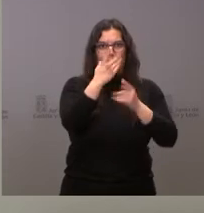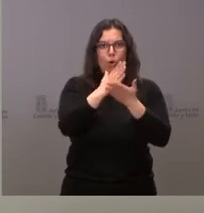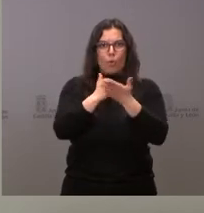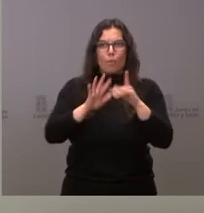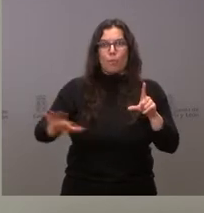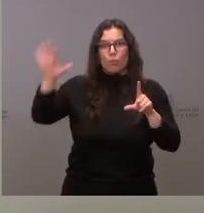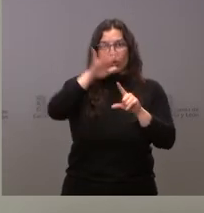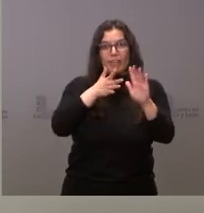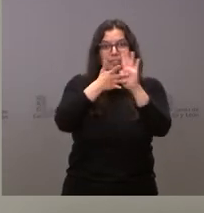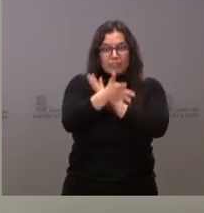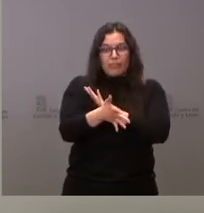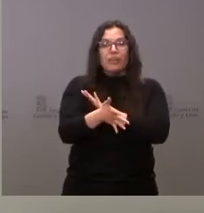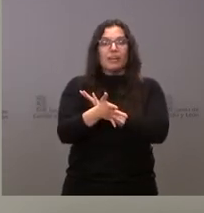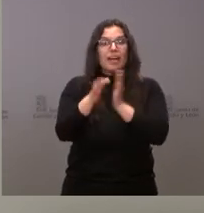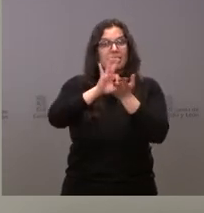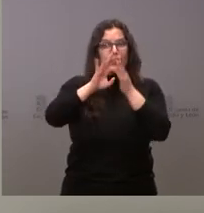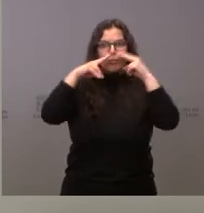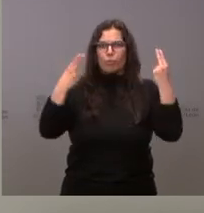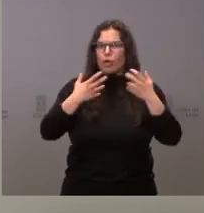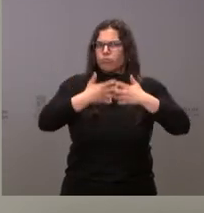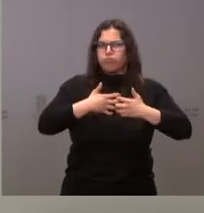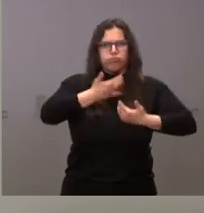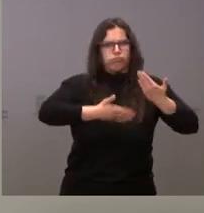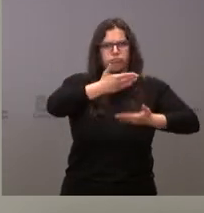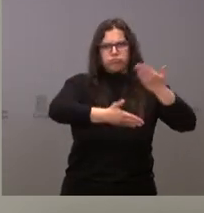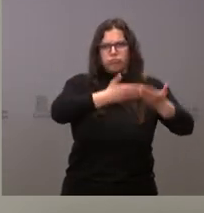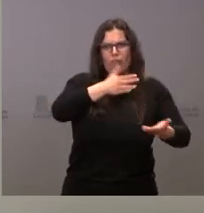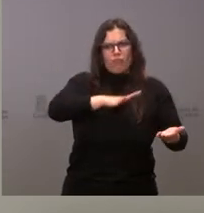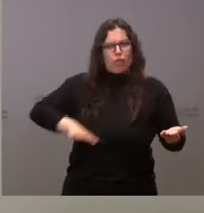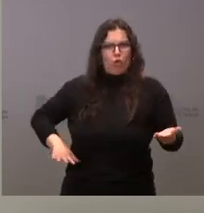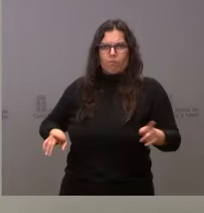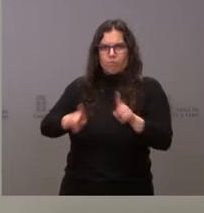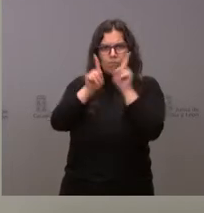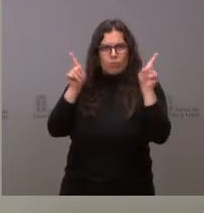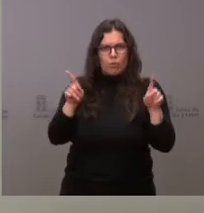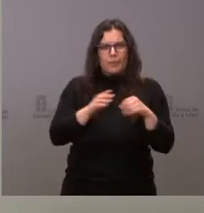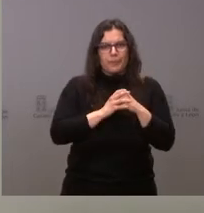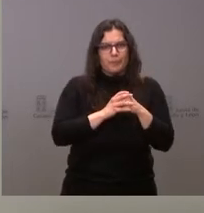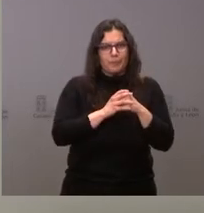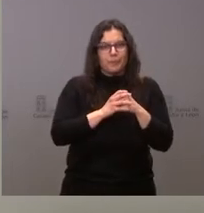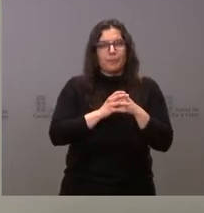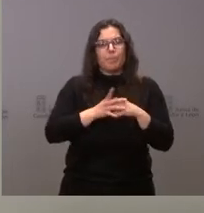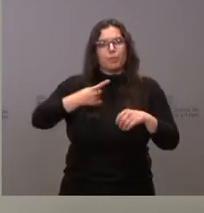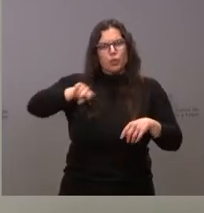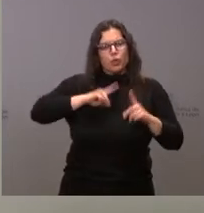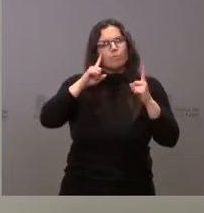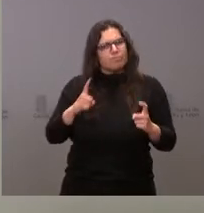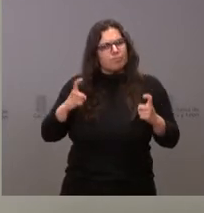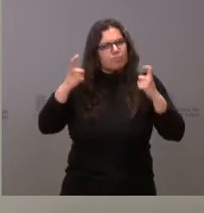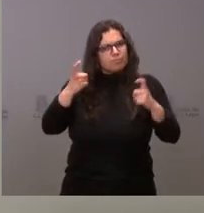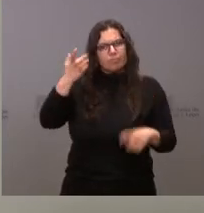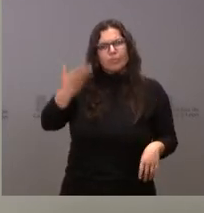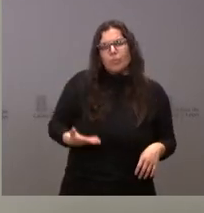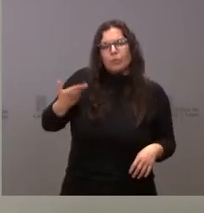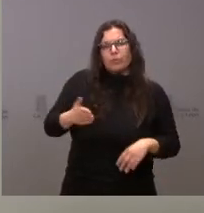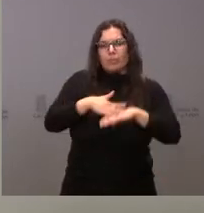garantizando el conjunto de los servicios públicos como hemos hecho todo el periodo hemos hecho un esfuerzo importante por